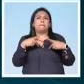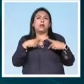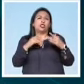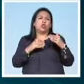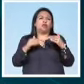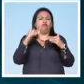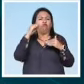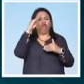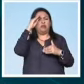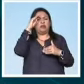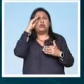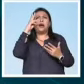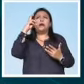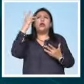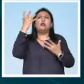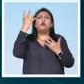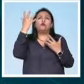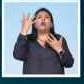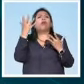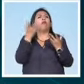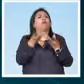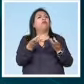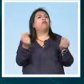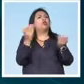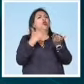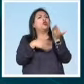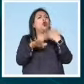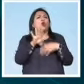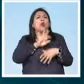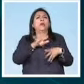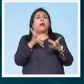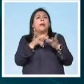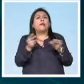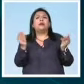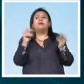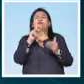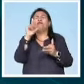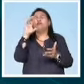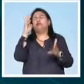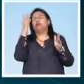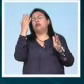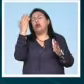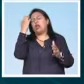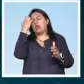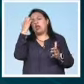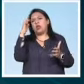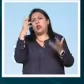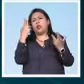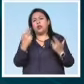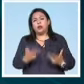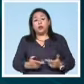utopía que arreglaría todo y terminó en un desengaño.